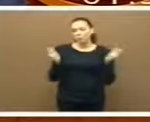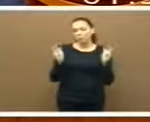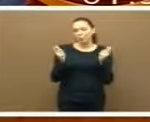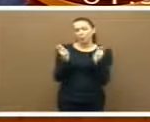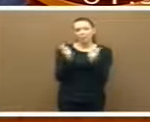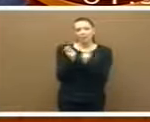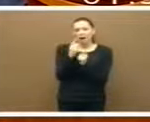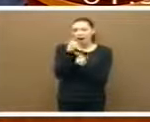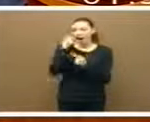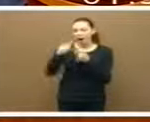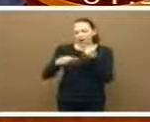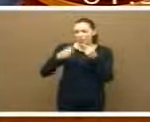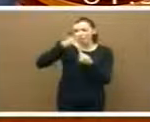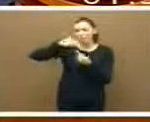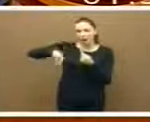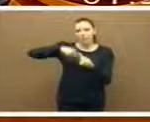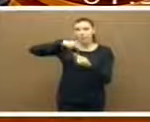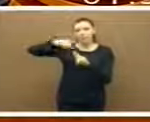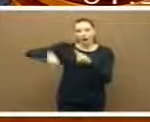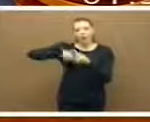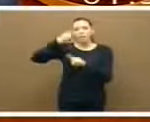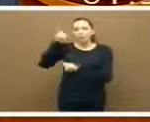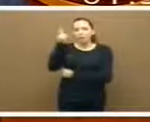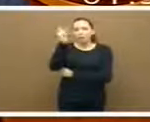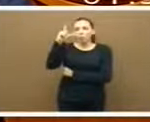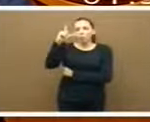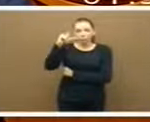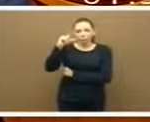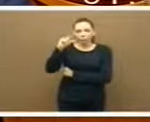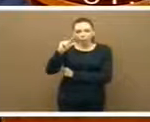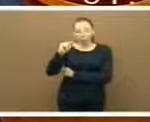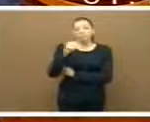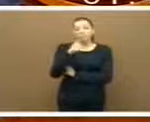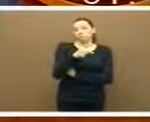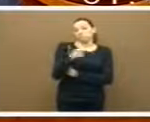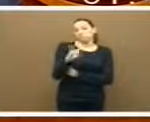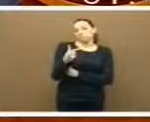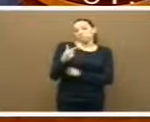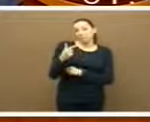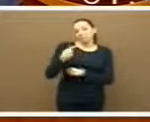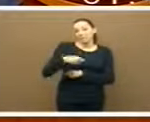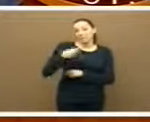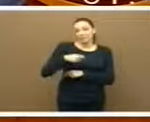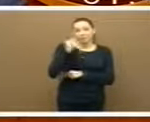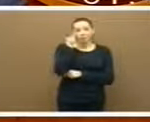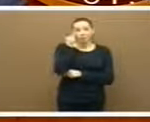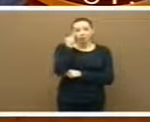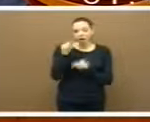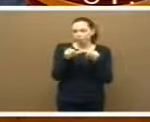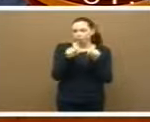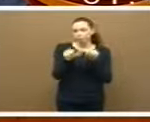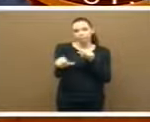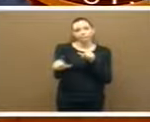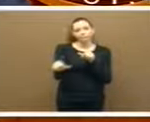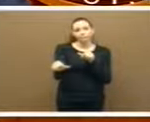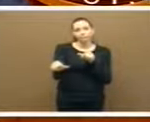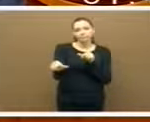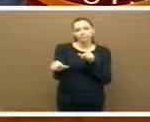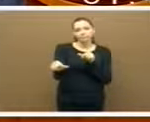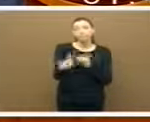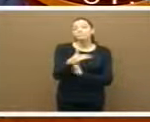tras año, ejercicio tras ejercicio, desde que gobierna el señor Monago, y el Partido Popular en casi